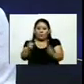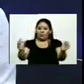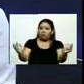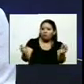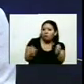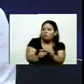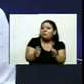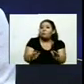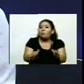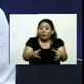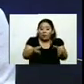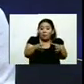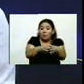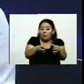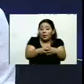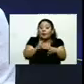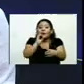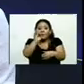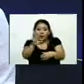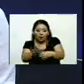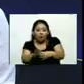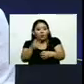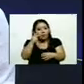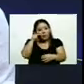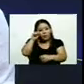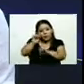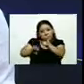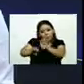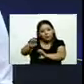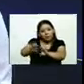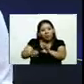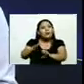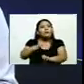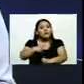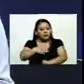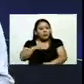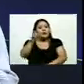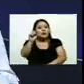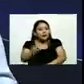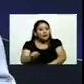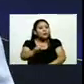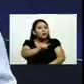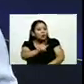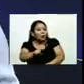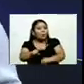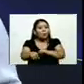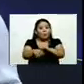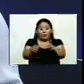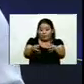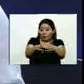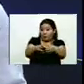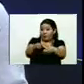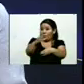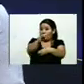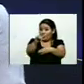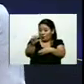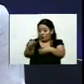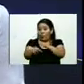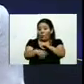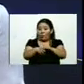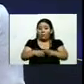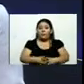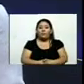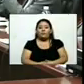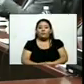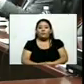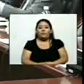con el Parlamento. Dejaron claro que evaluarán si la ONU tendrá o no una participación en la Comisión Internacional contra la Impunidad.